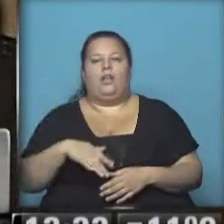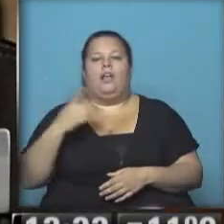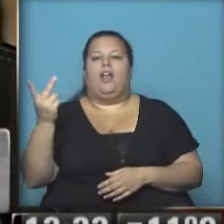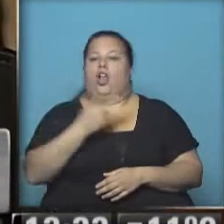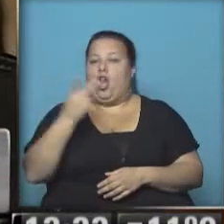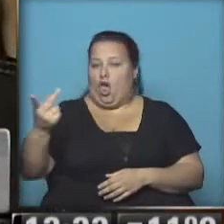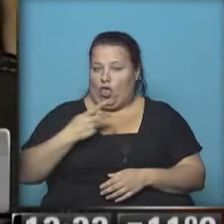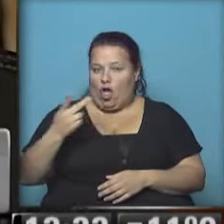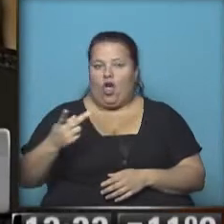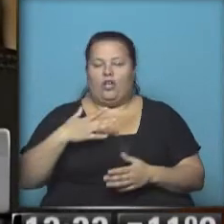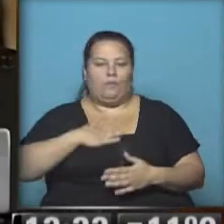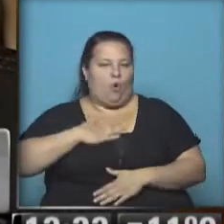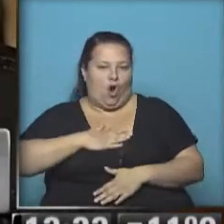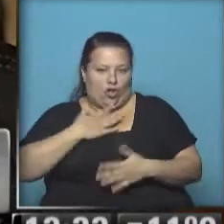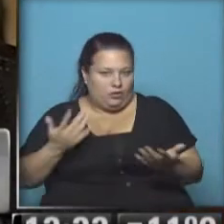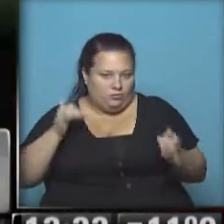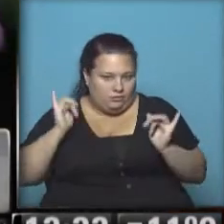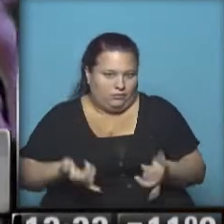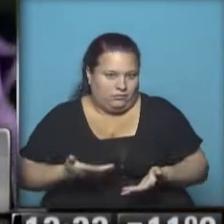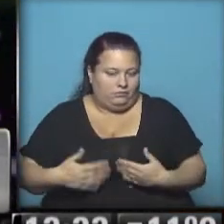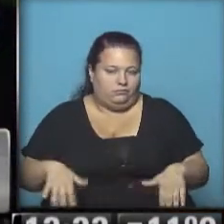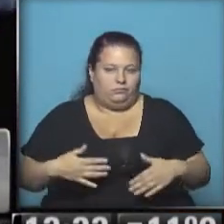ambas partes estamos con un entusiasmo total, ¿no?